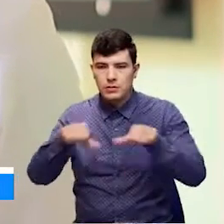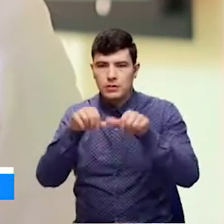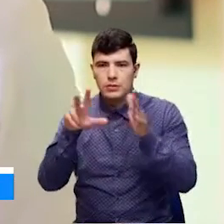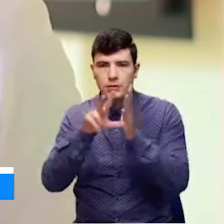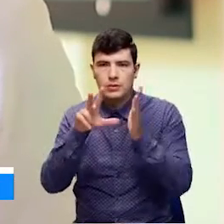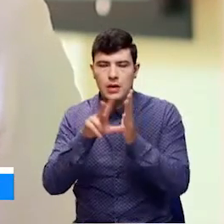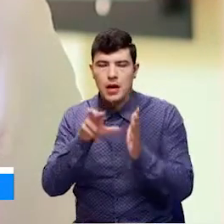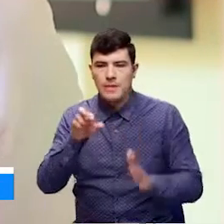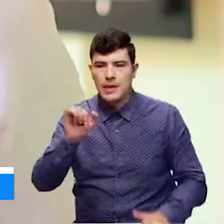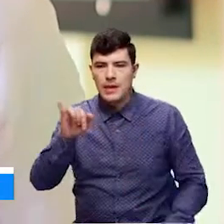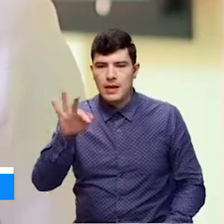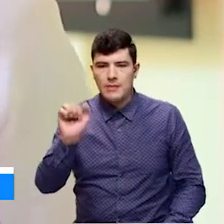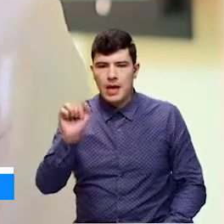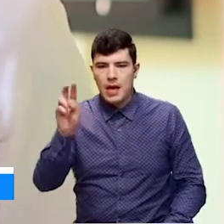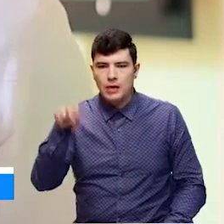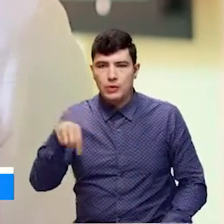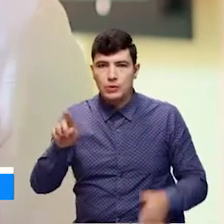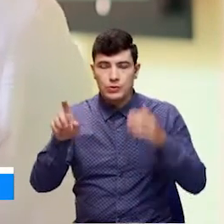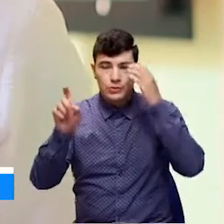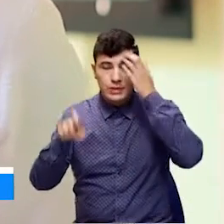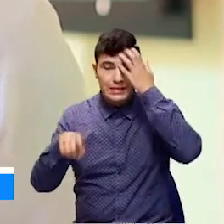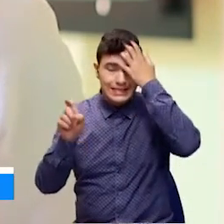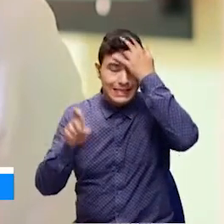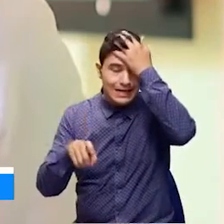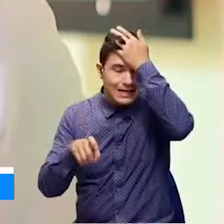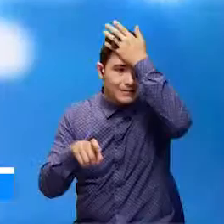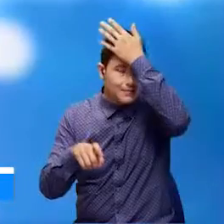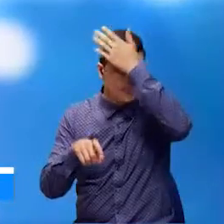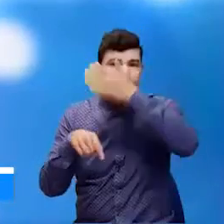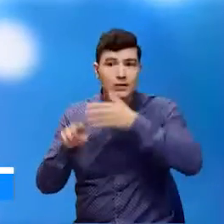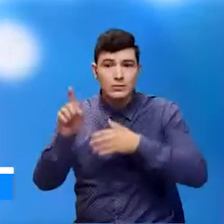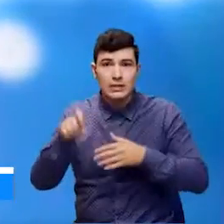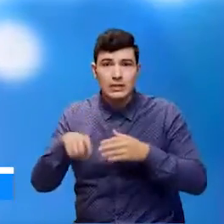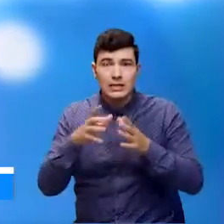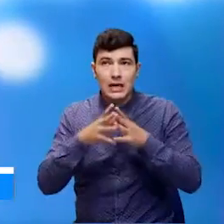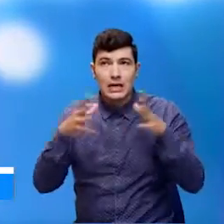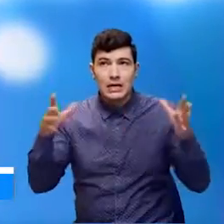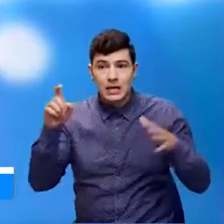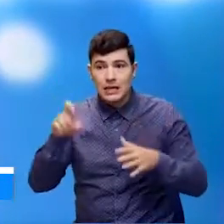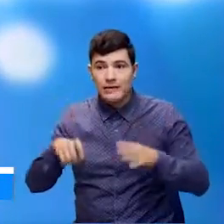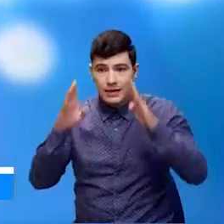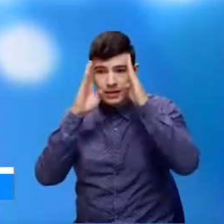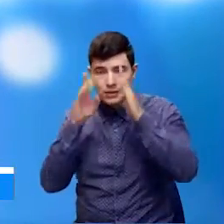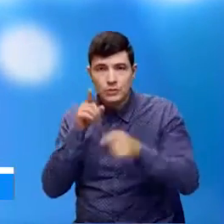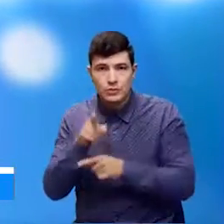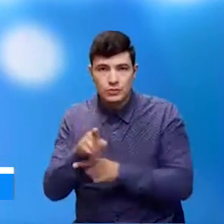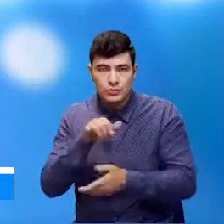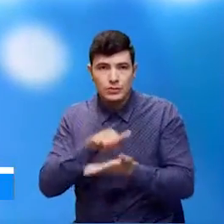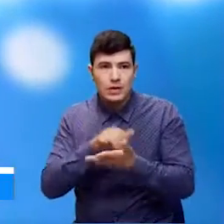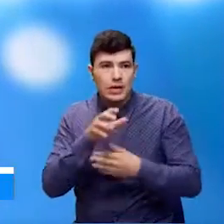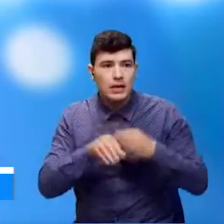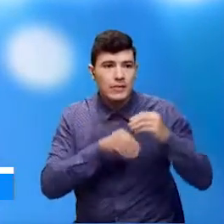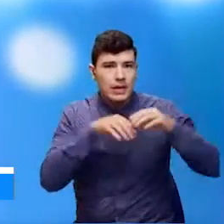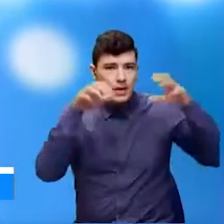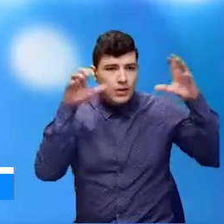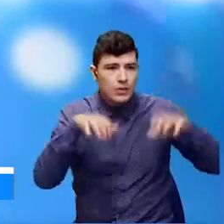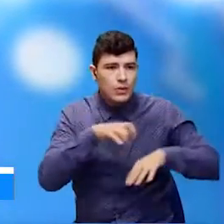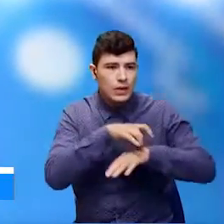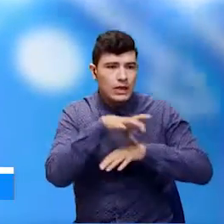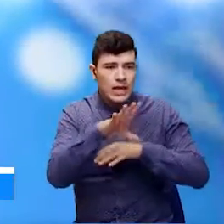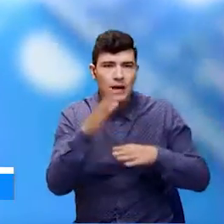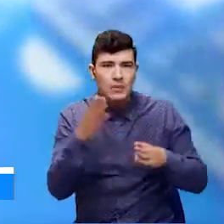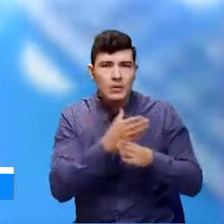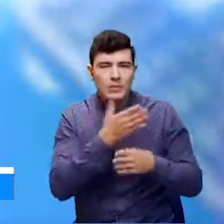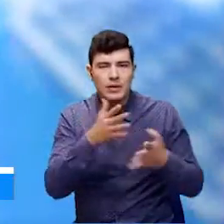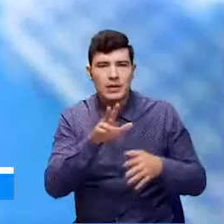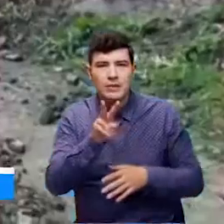una necesidad inmensa que tenemos que presentar ante el govern nacional para que se tenga de manera inmediata de otra parte las lluvias han dejado con serios problemas a